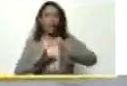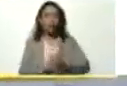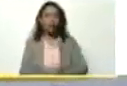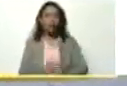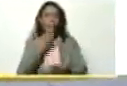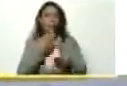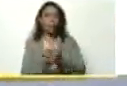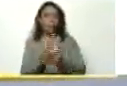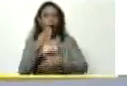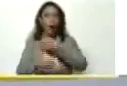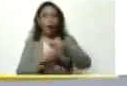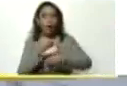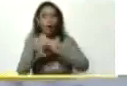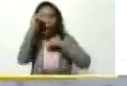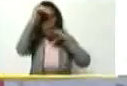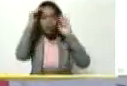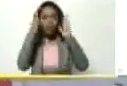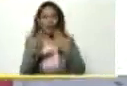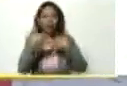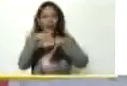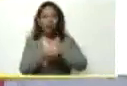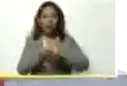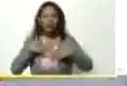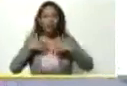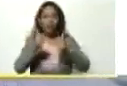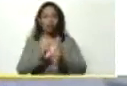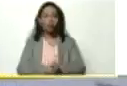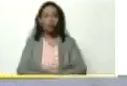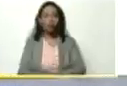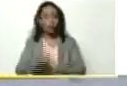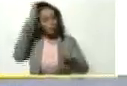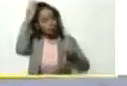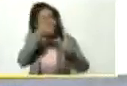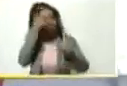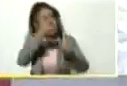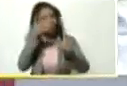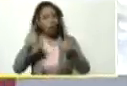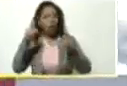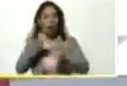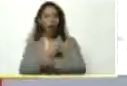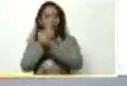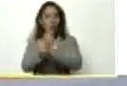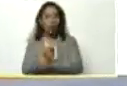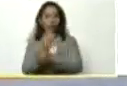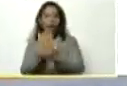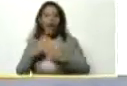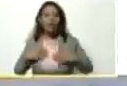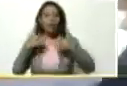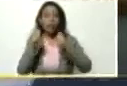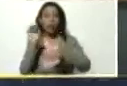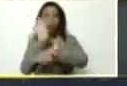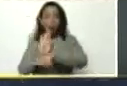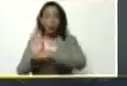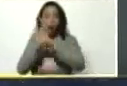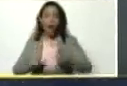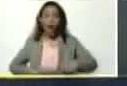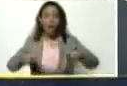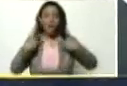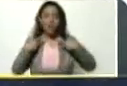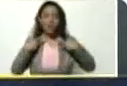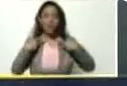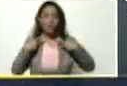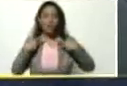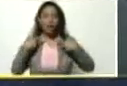permite potenciar la atención integral de la salud, orientada a la promoción de la salud, la protección de la vida, la prevención,